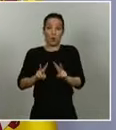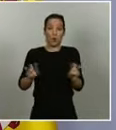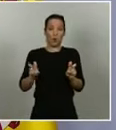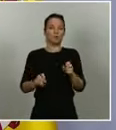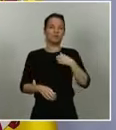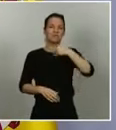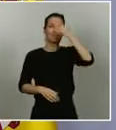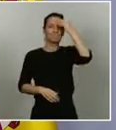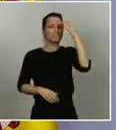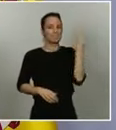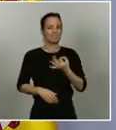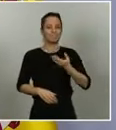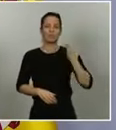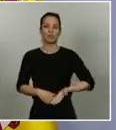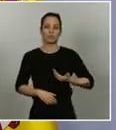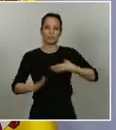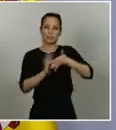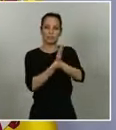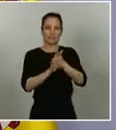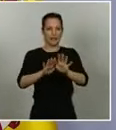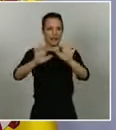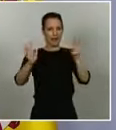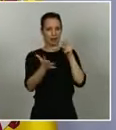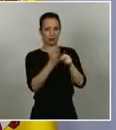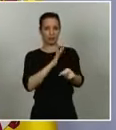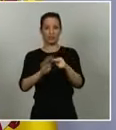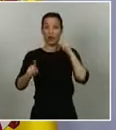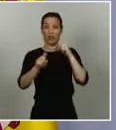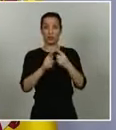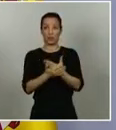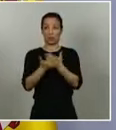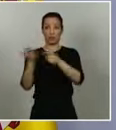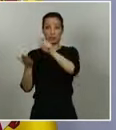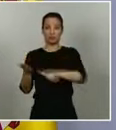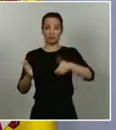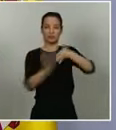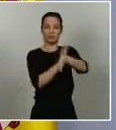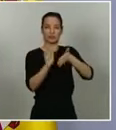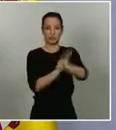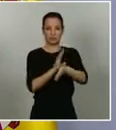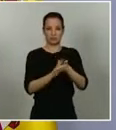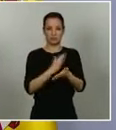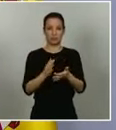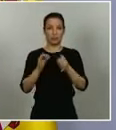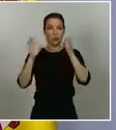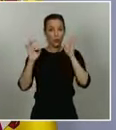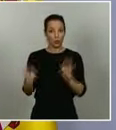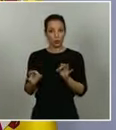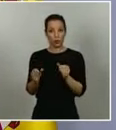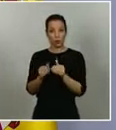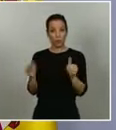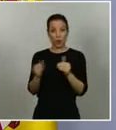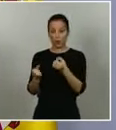transparencia para compartir con toda la ciudadanía en el momento en el que hemos tenido la primera